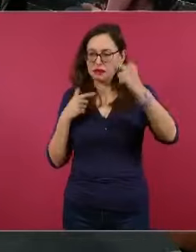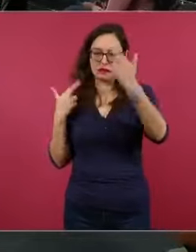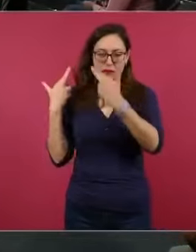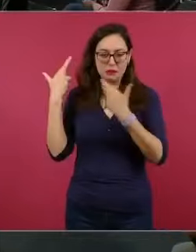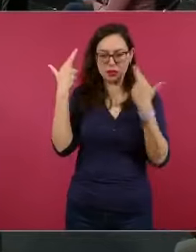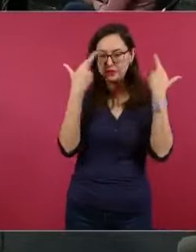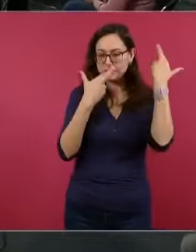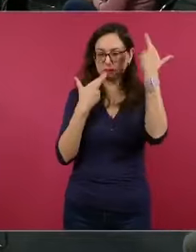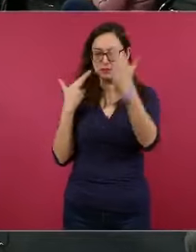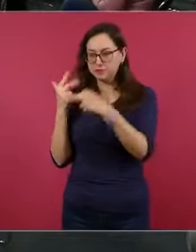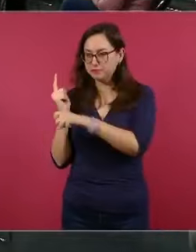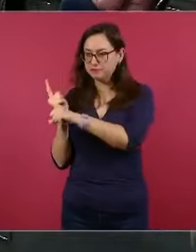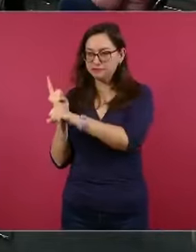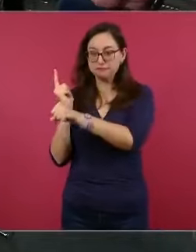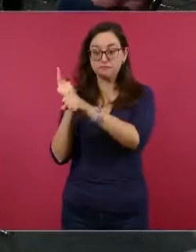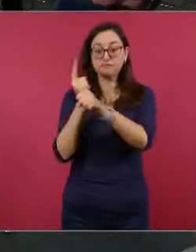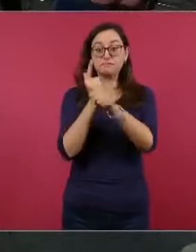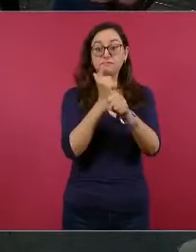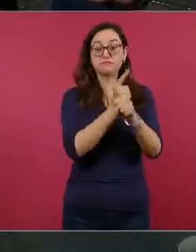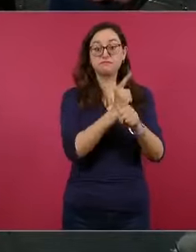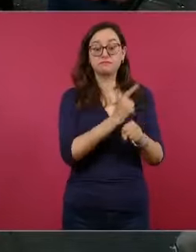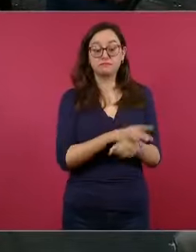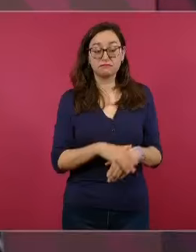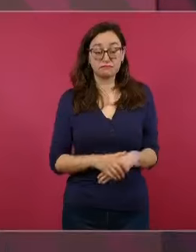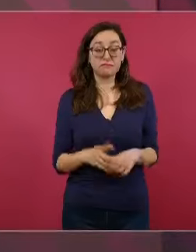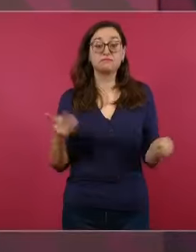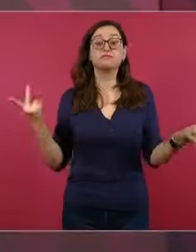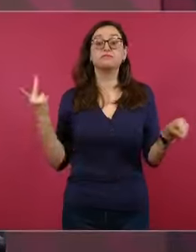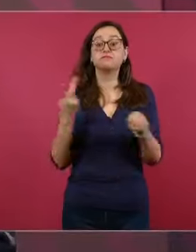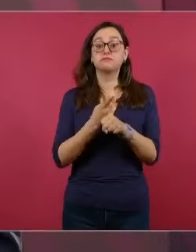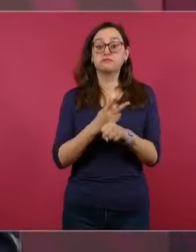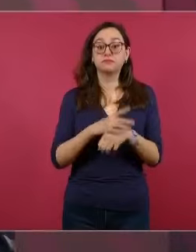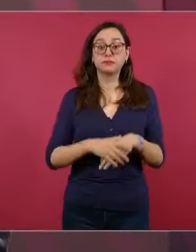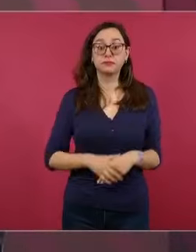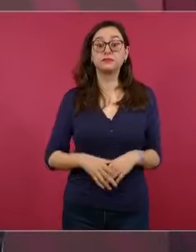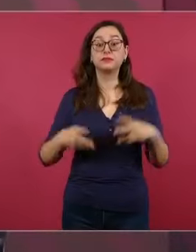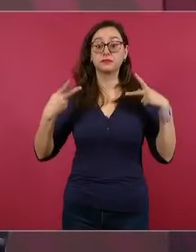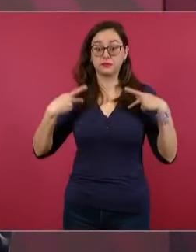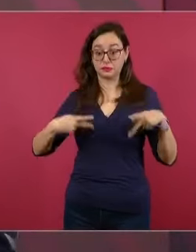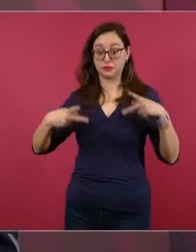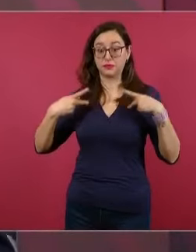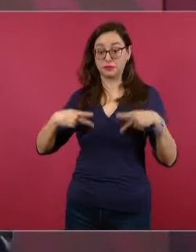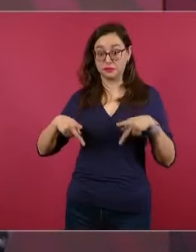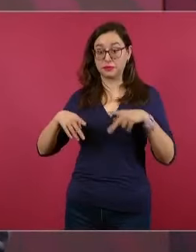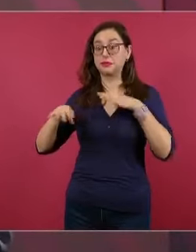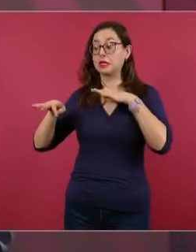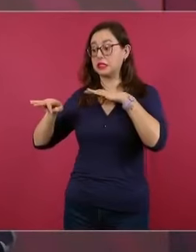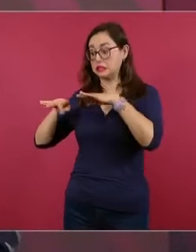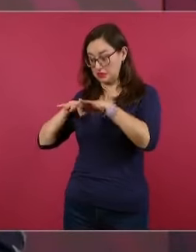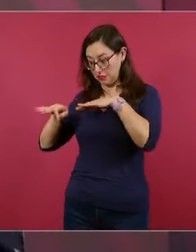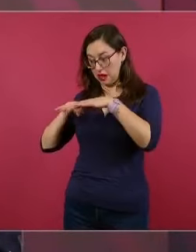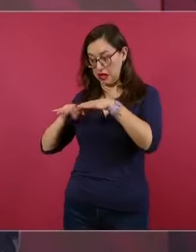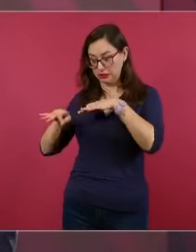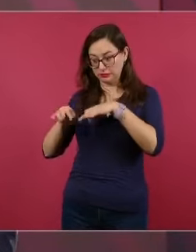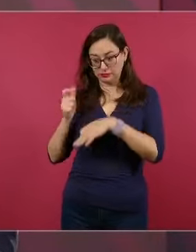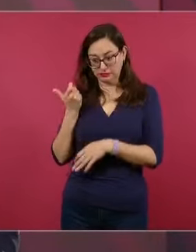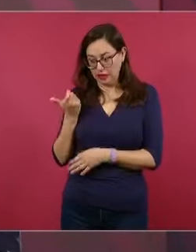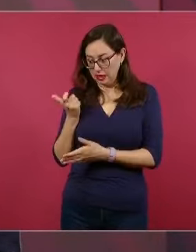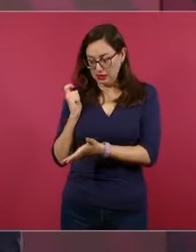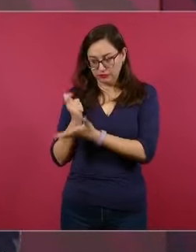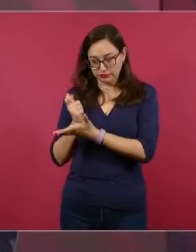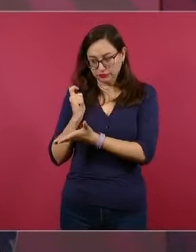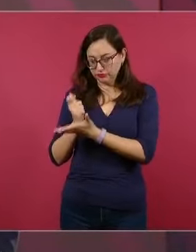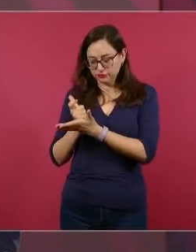que hay gastos que tiene la gente el trabajador que son gastos fijos